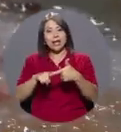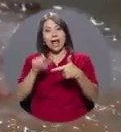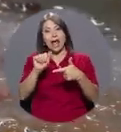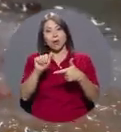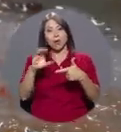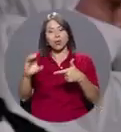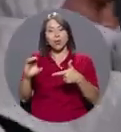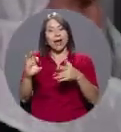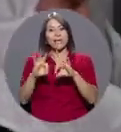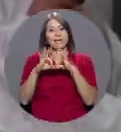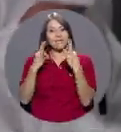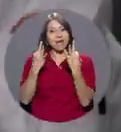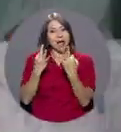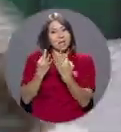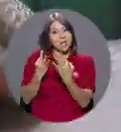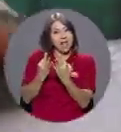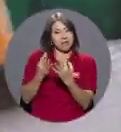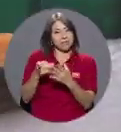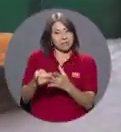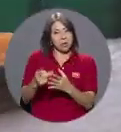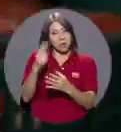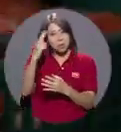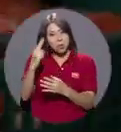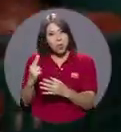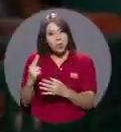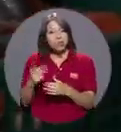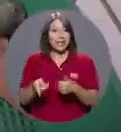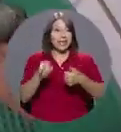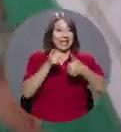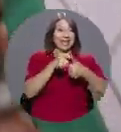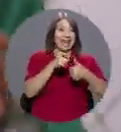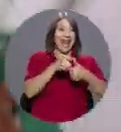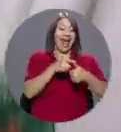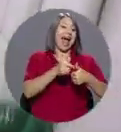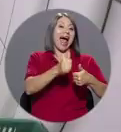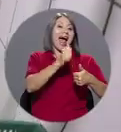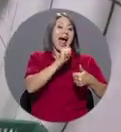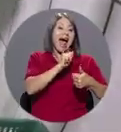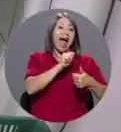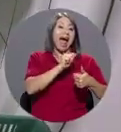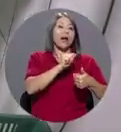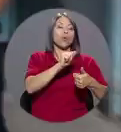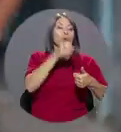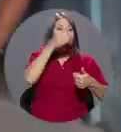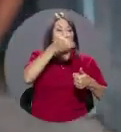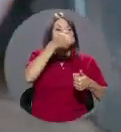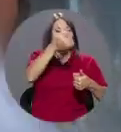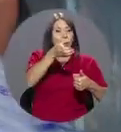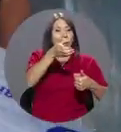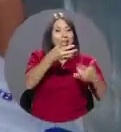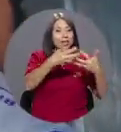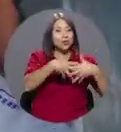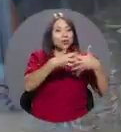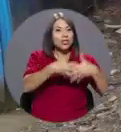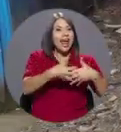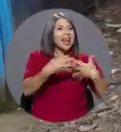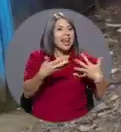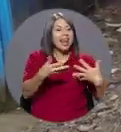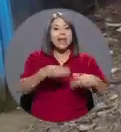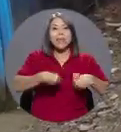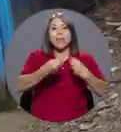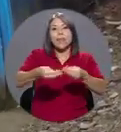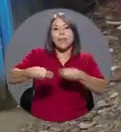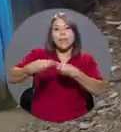acuicultura más familiar, artesanal. La acuicultura industrial lo que hace es